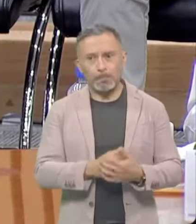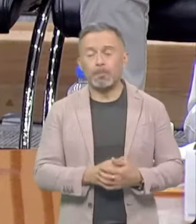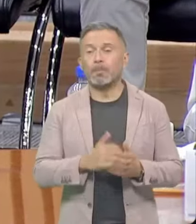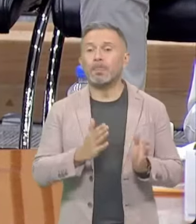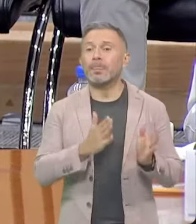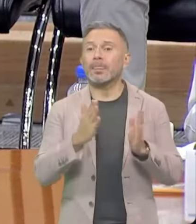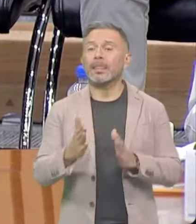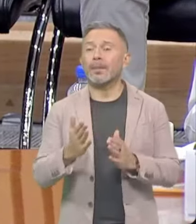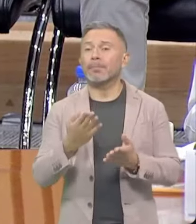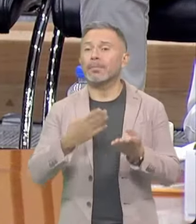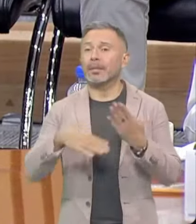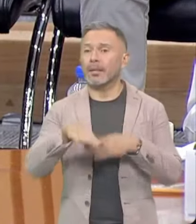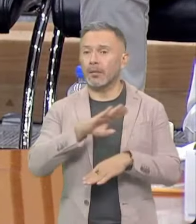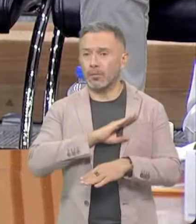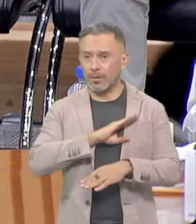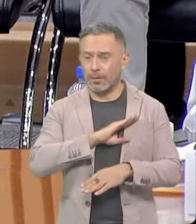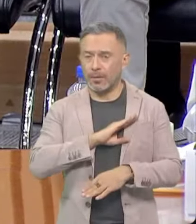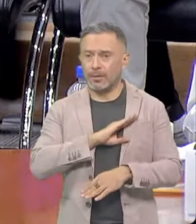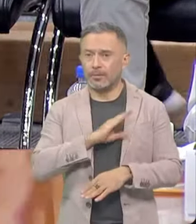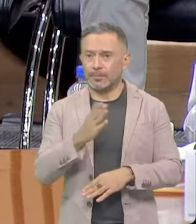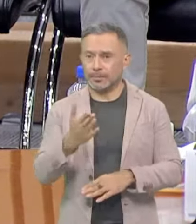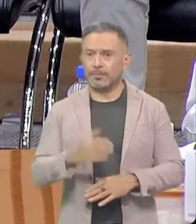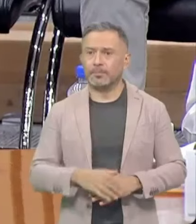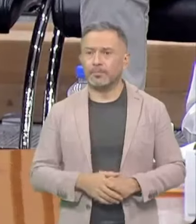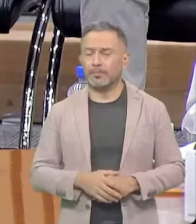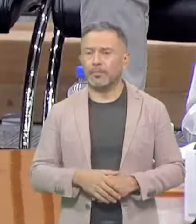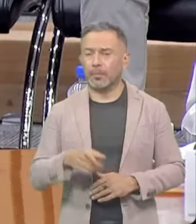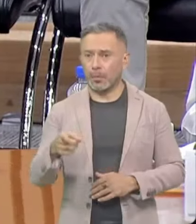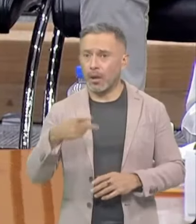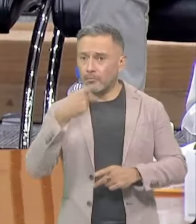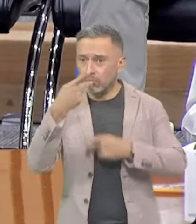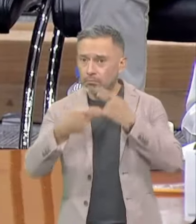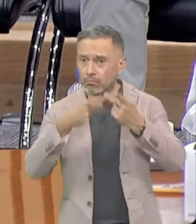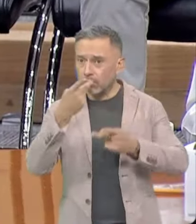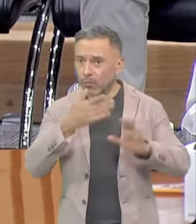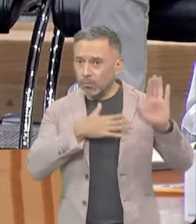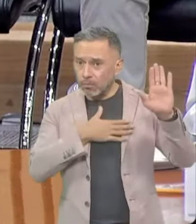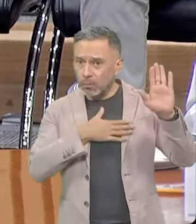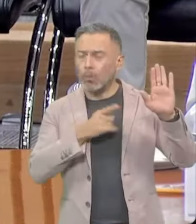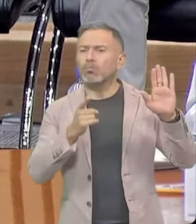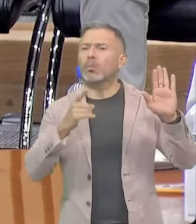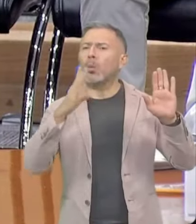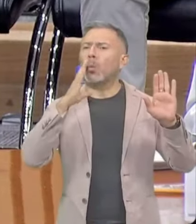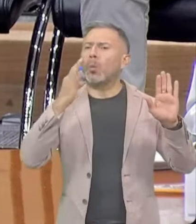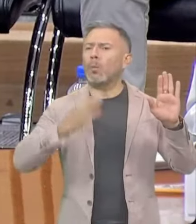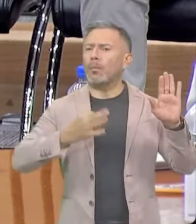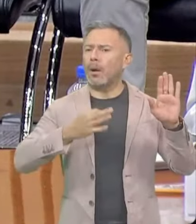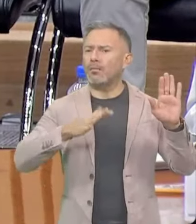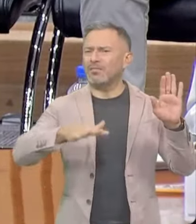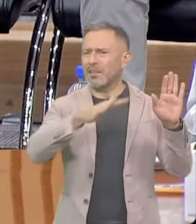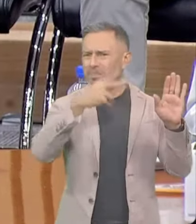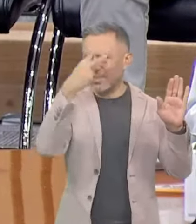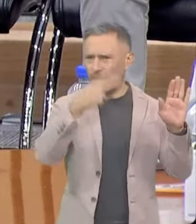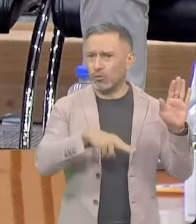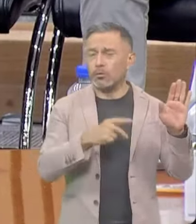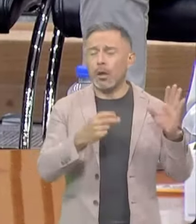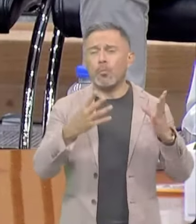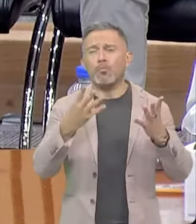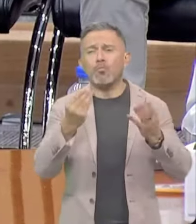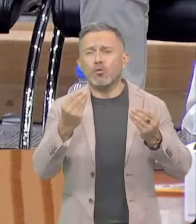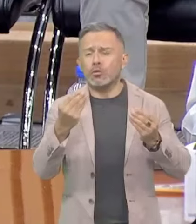sh bardo que le cumpla a las mexicanas y a los mexicanos fueron muchos millones de votos